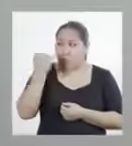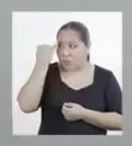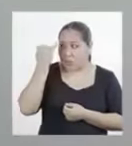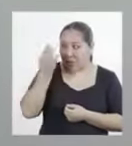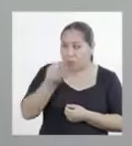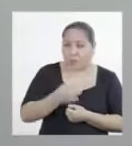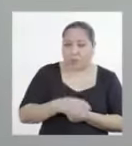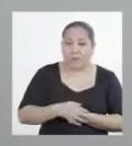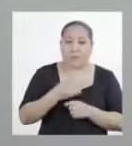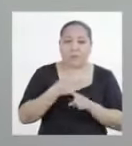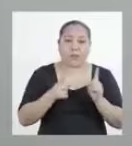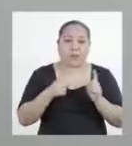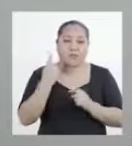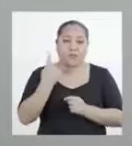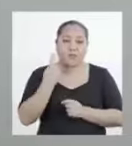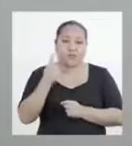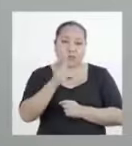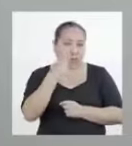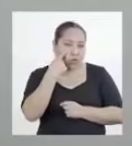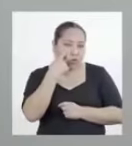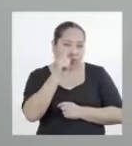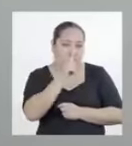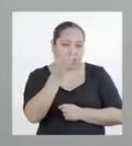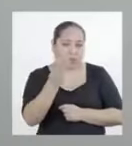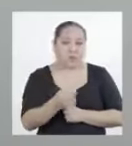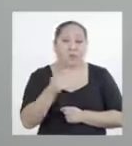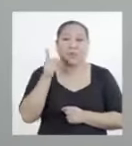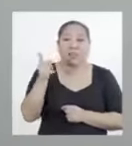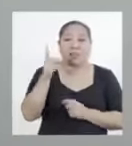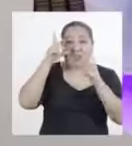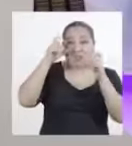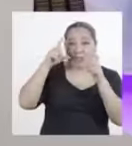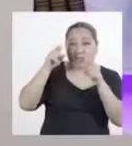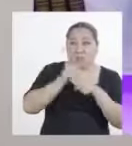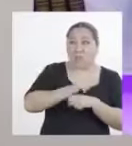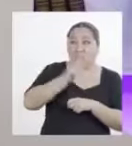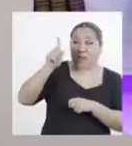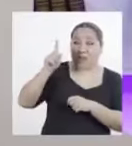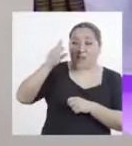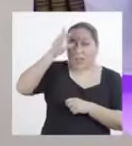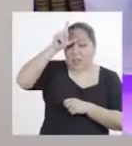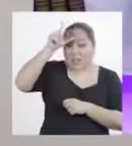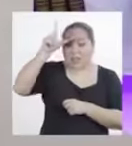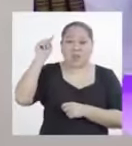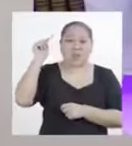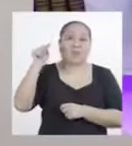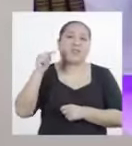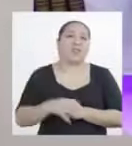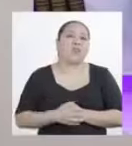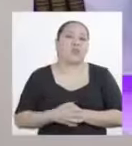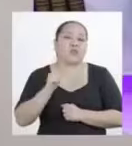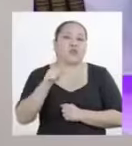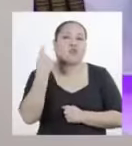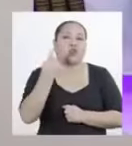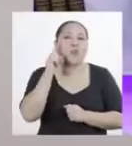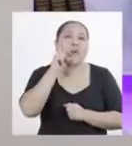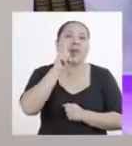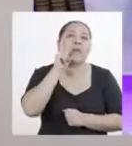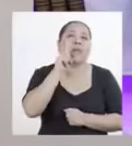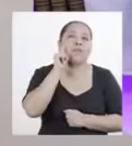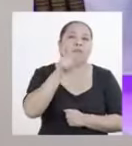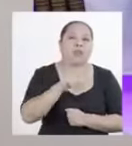Es un argumento convincente, pero sólo para quienes no conocen la verdad Porque esas fotos, esos viajes a la luna, todo eso